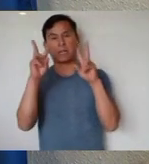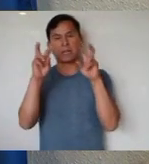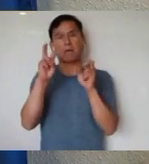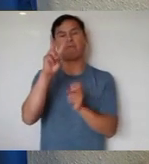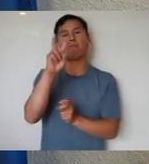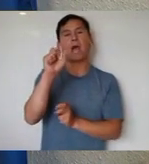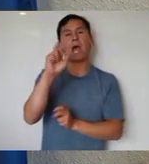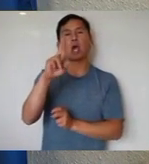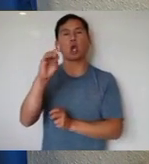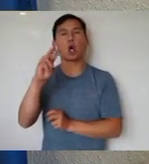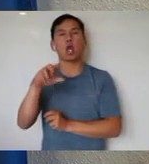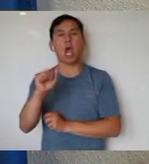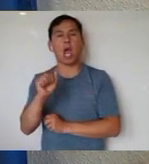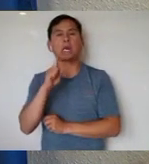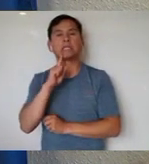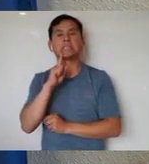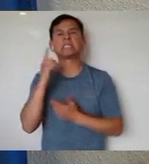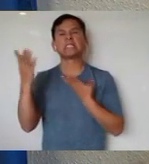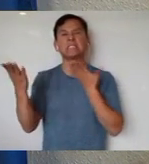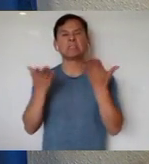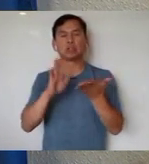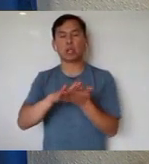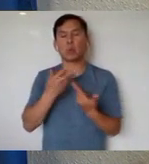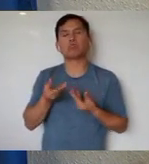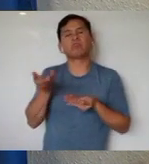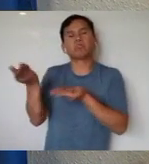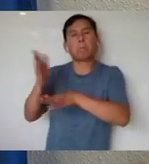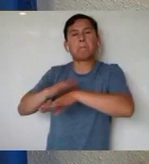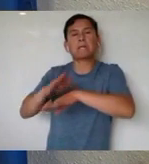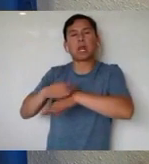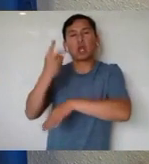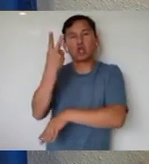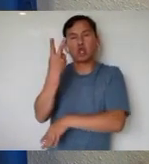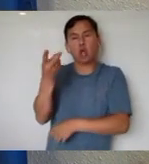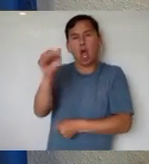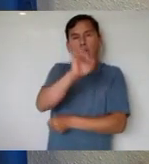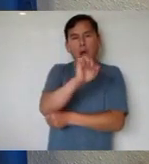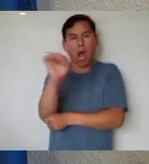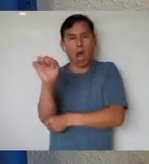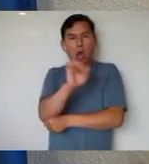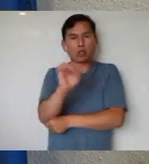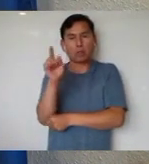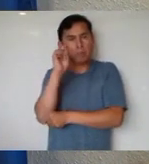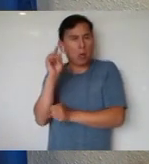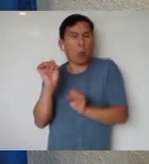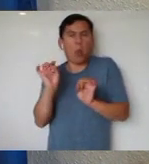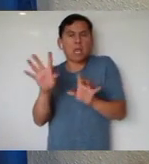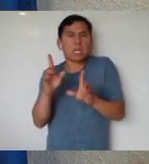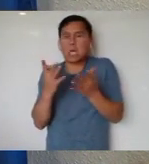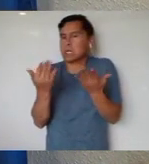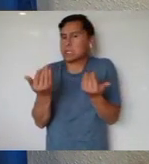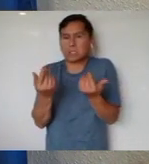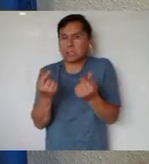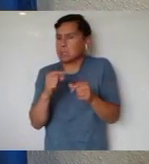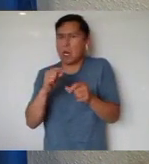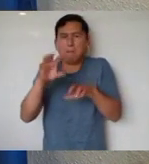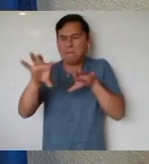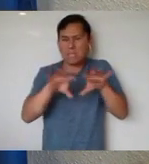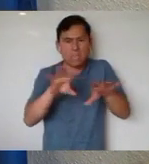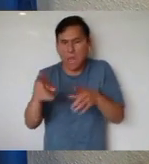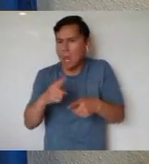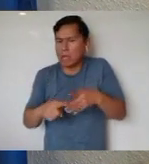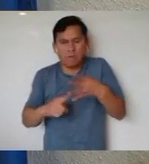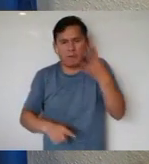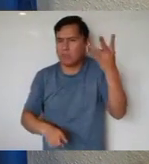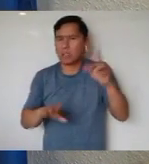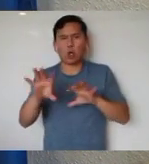Barona, quien ha puesto a disposición del Servicio de Salud dos vehículos para las necesidades de traslado, materiales u otras